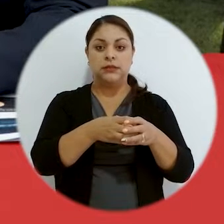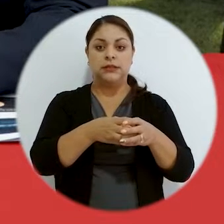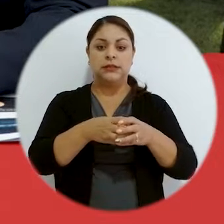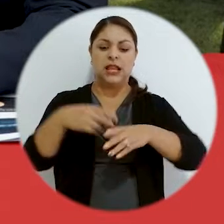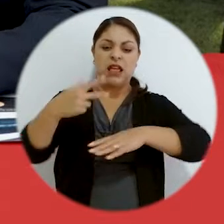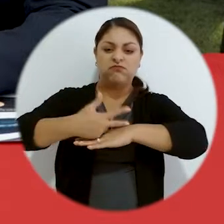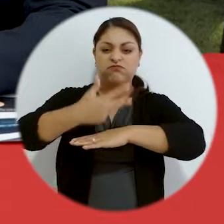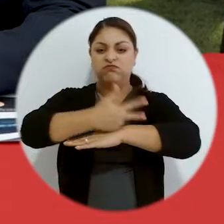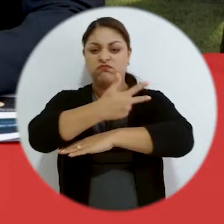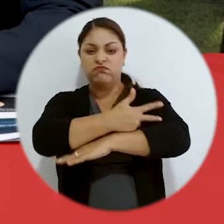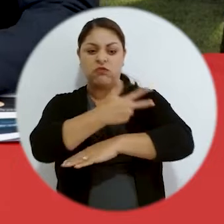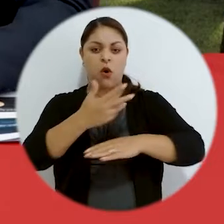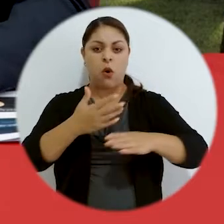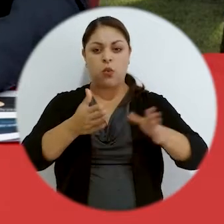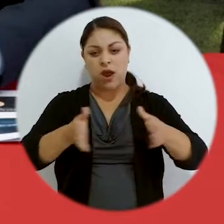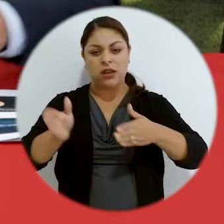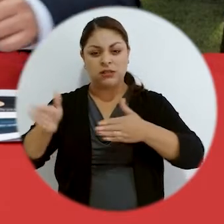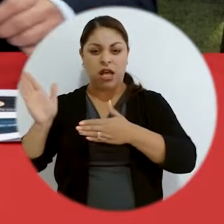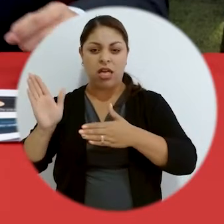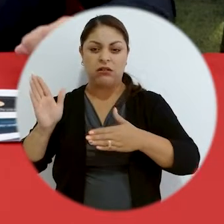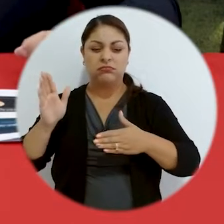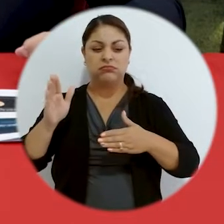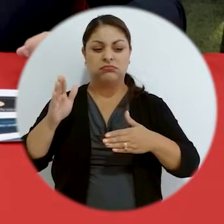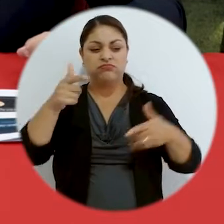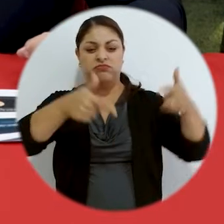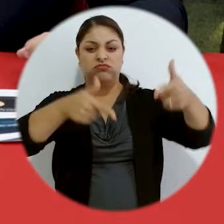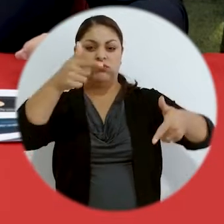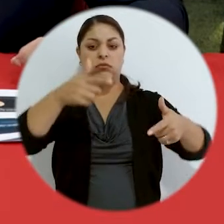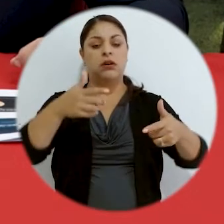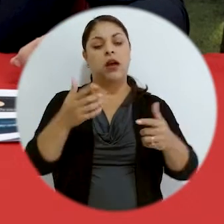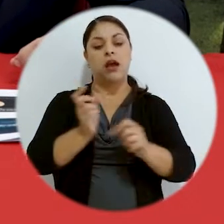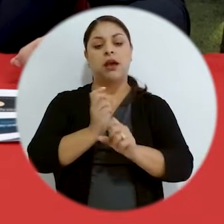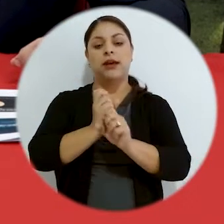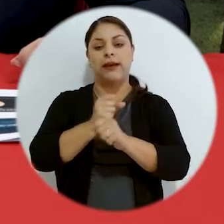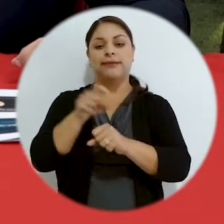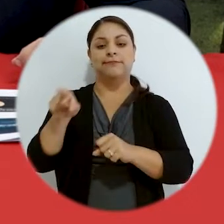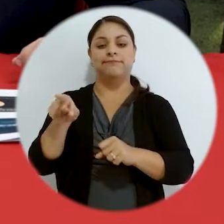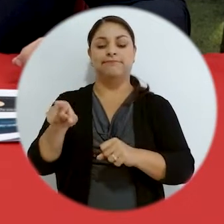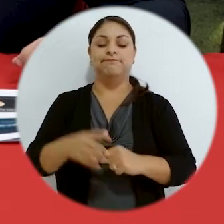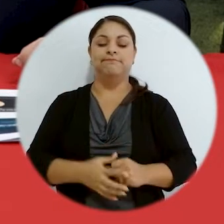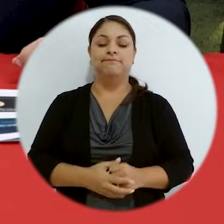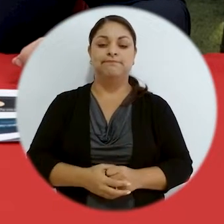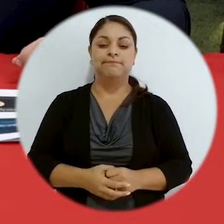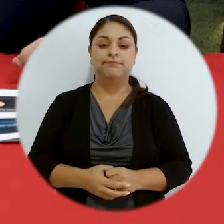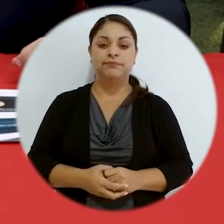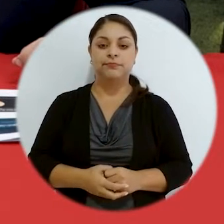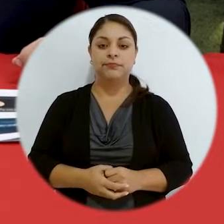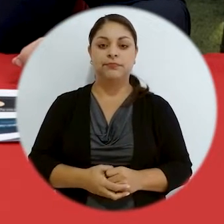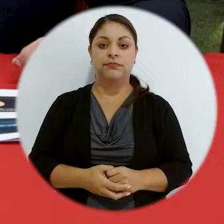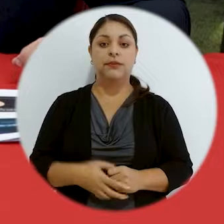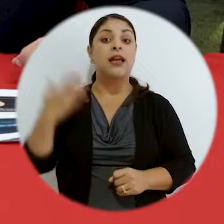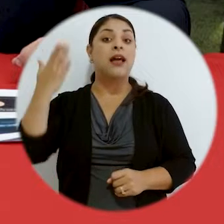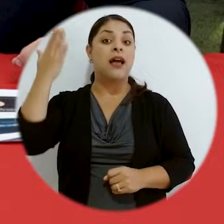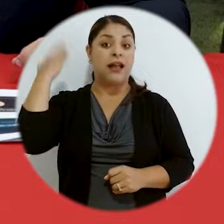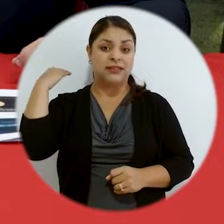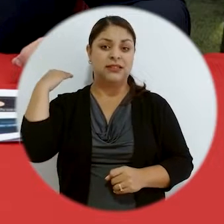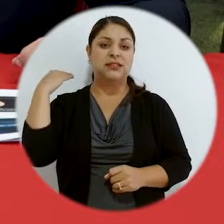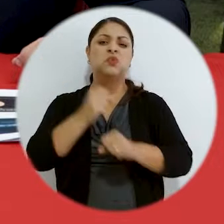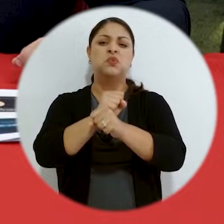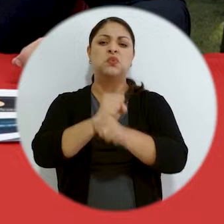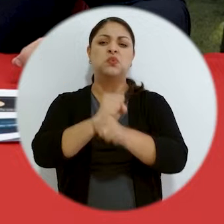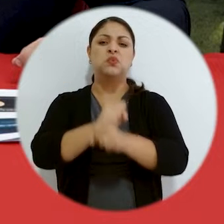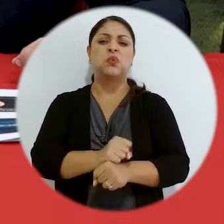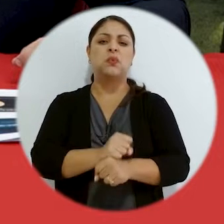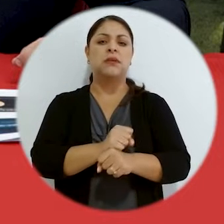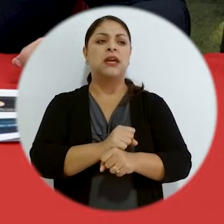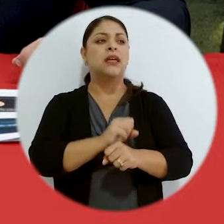la delincuencia organizada han ingresado a este mercado. Antes estábamos acostumbrados al agiotista, al que le